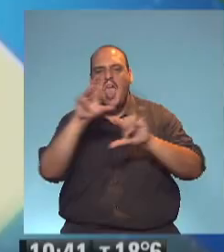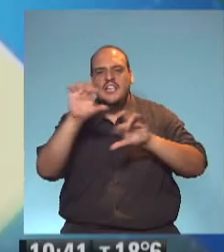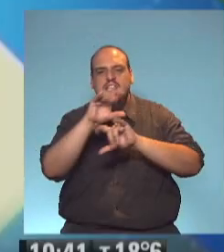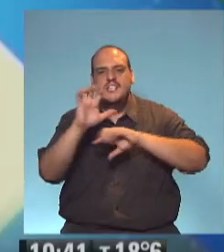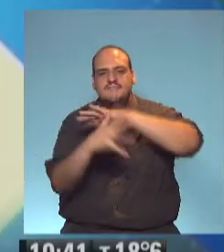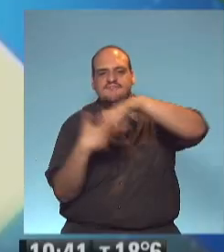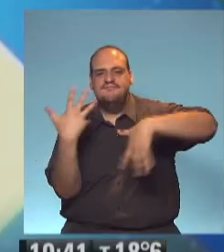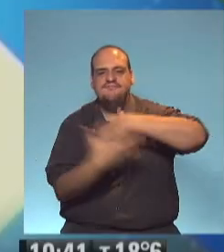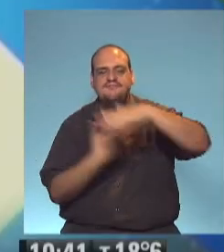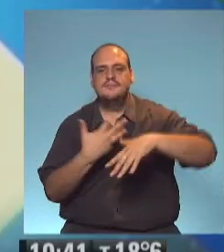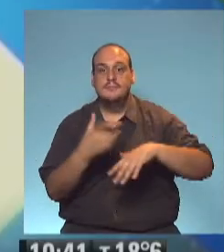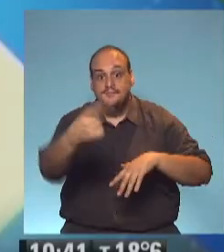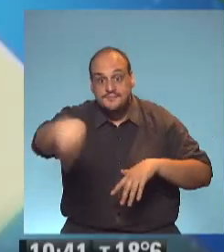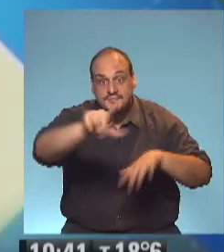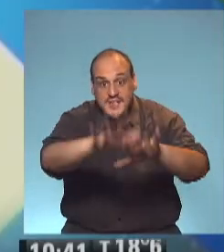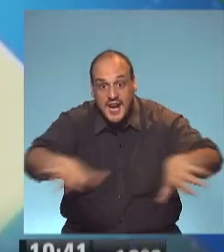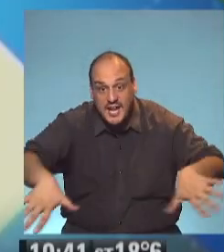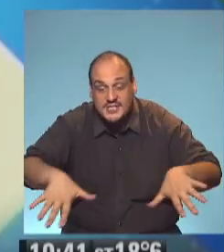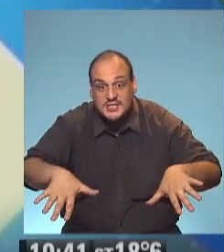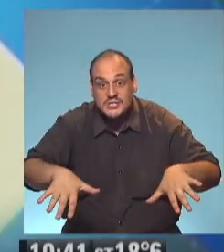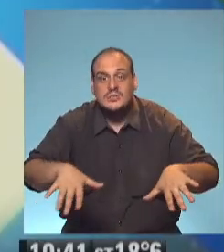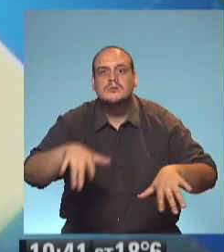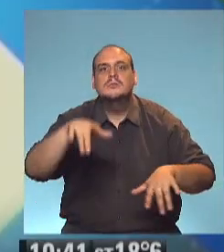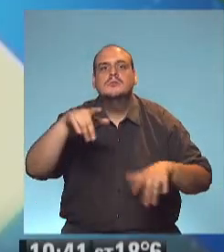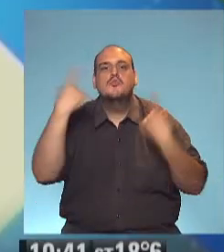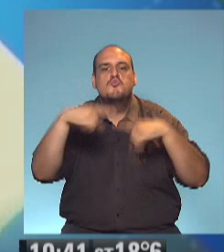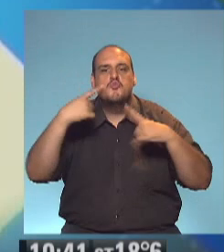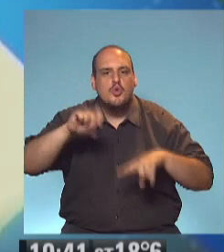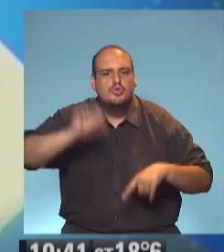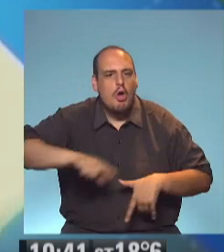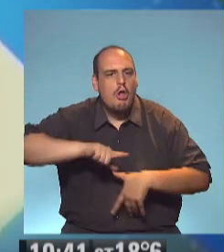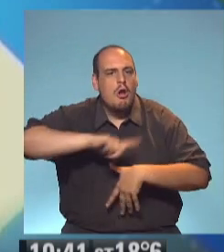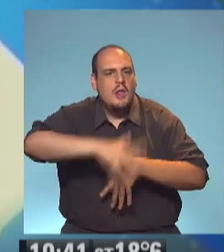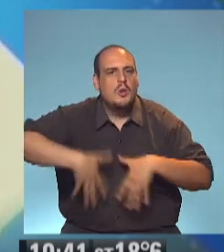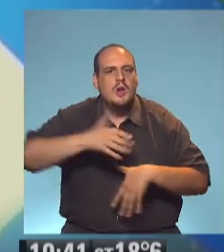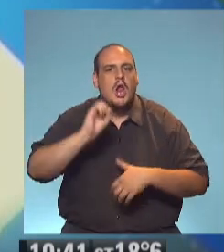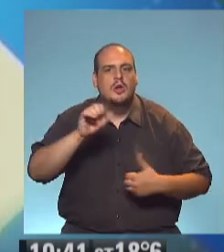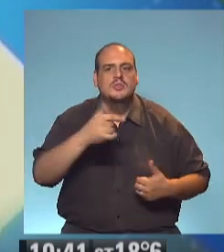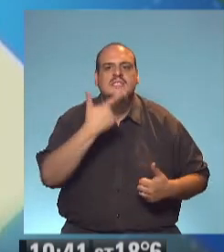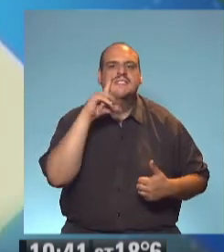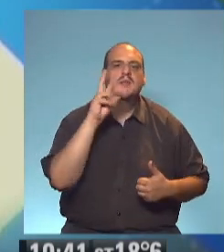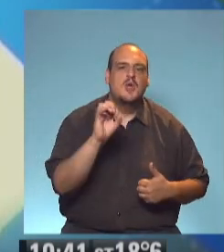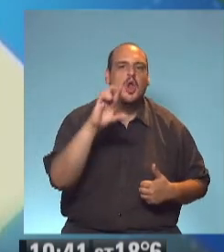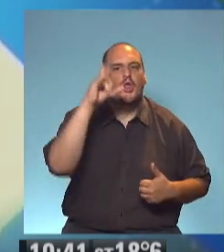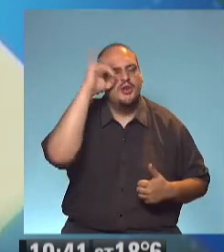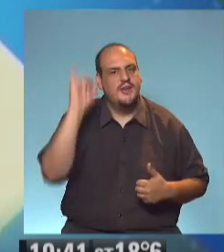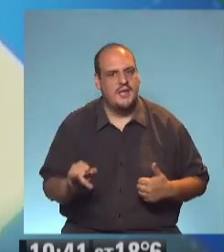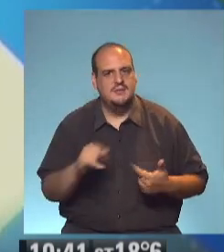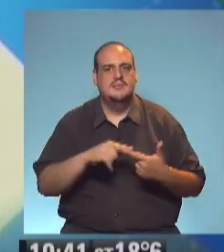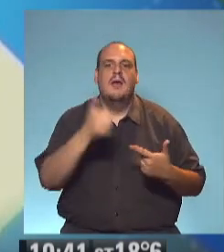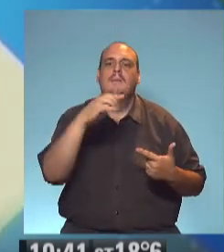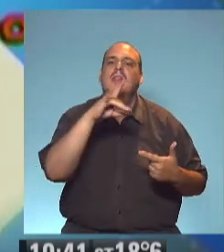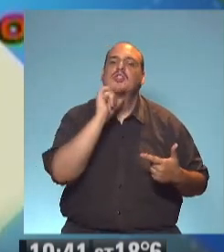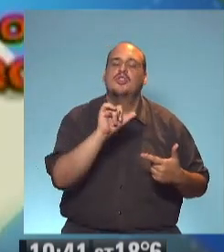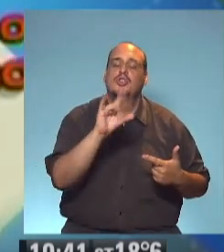Letras. Niños, encuentren los nombres de los siguientes músicos latinoamericanos: Silvio Rodríguez, Armando Manzanero